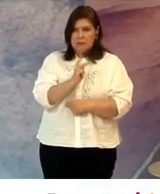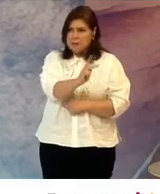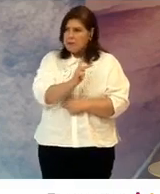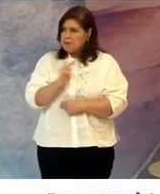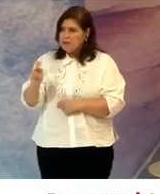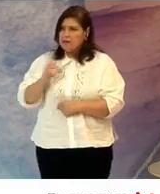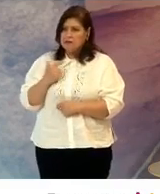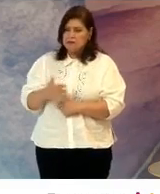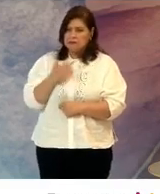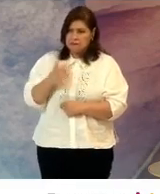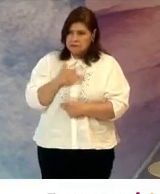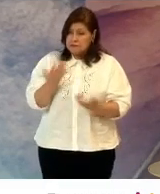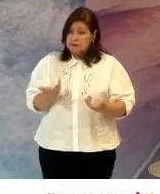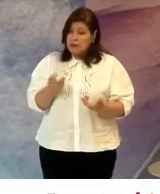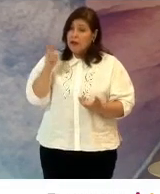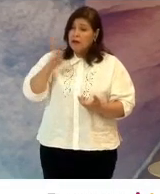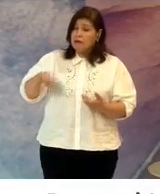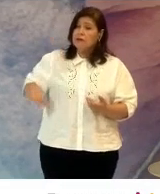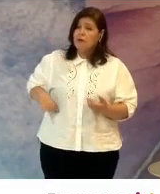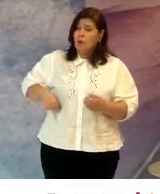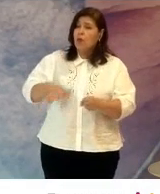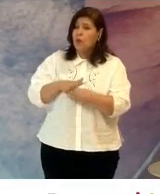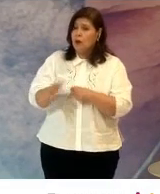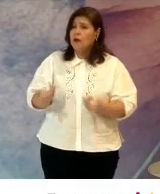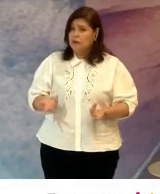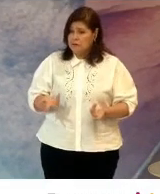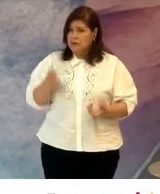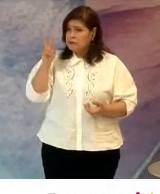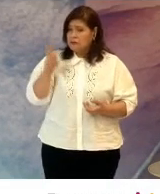Y también es interesante que